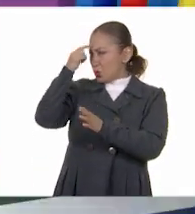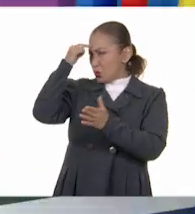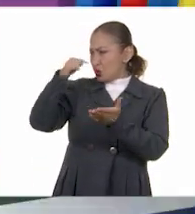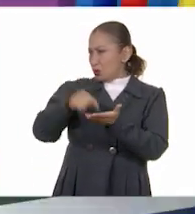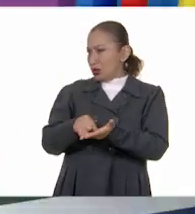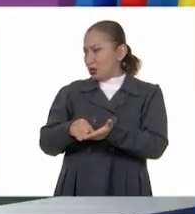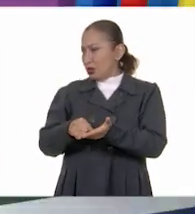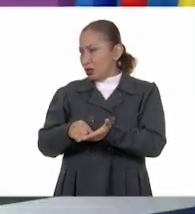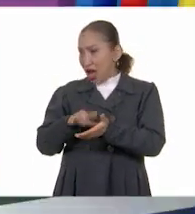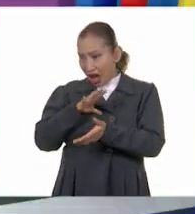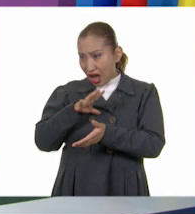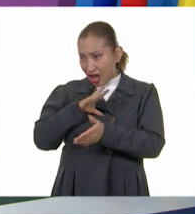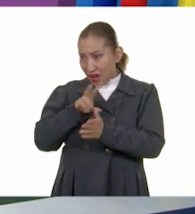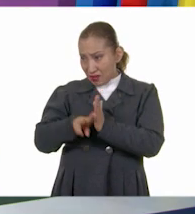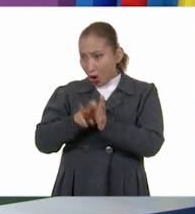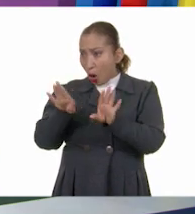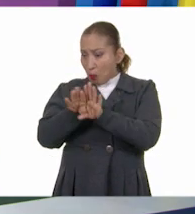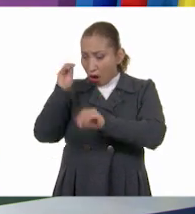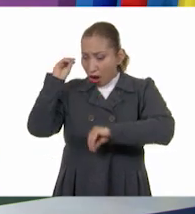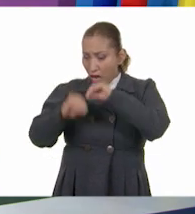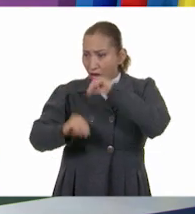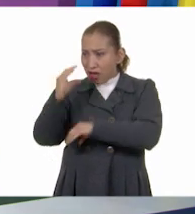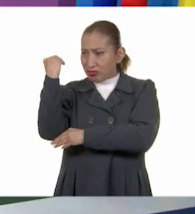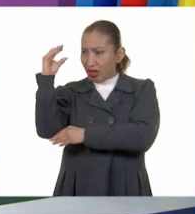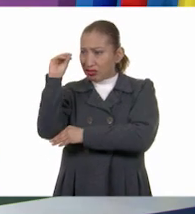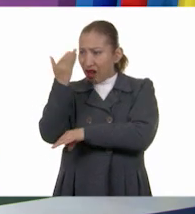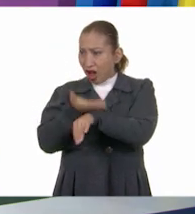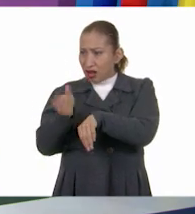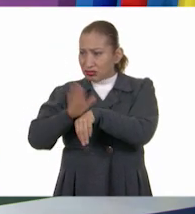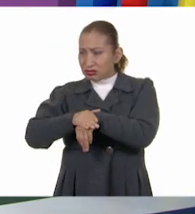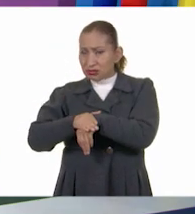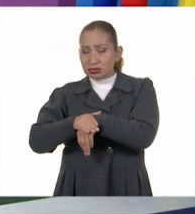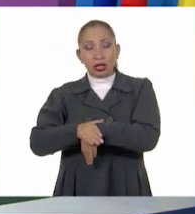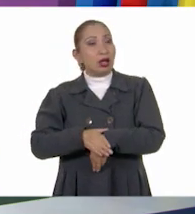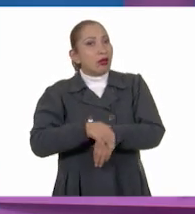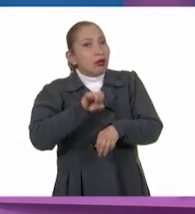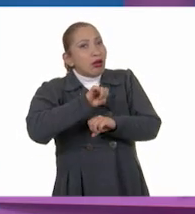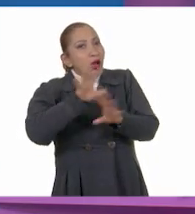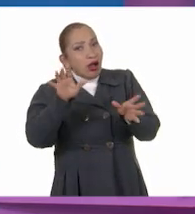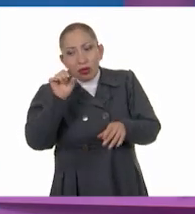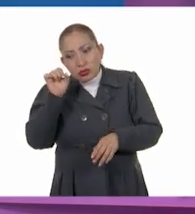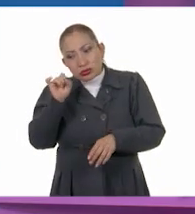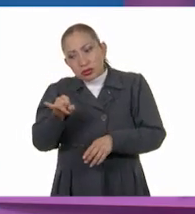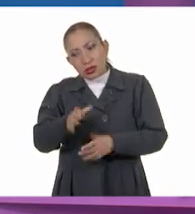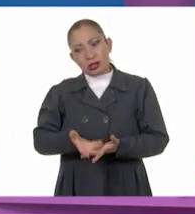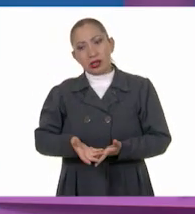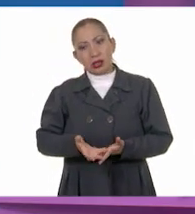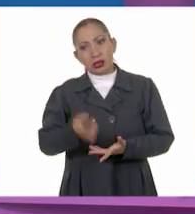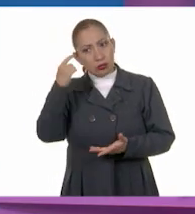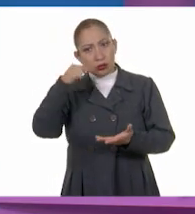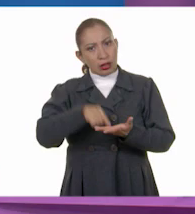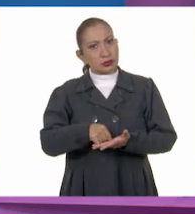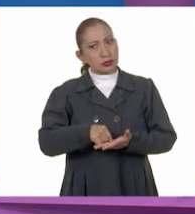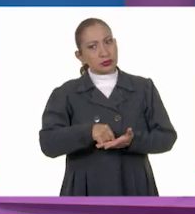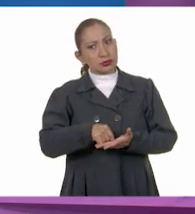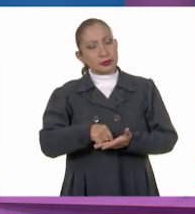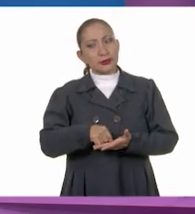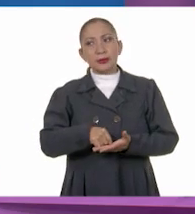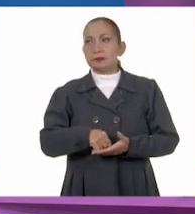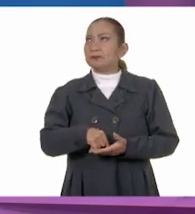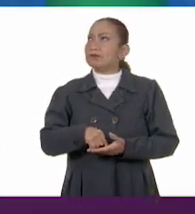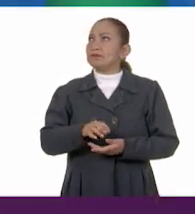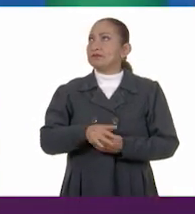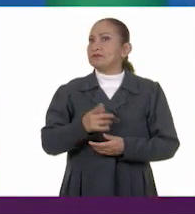creo. ¿A poco hay videos de cómo hacer títeres de calcetín? Claro que sí, Raulito. ¿Por qué no me crees?